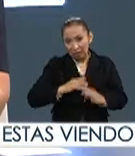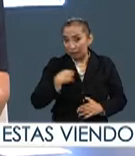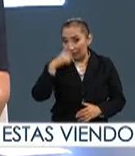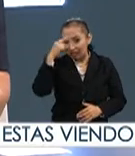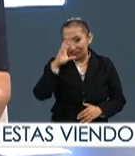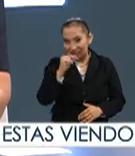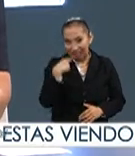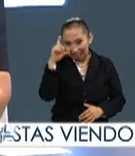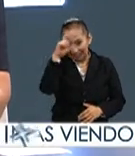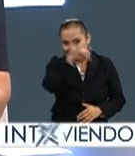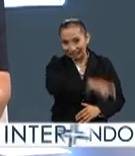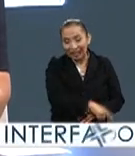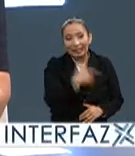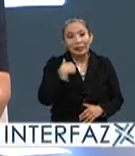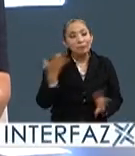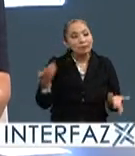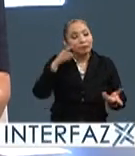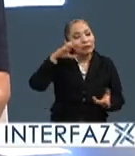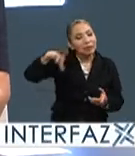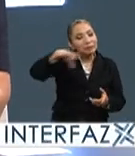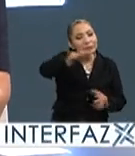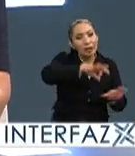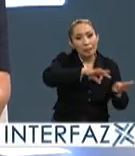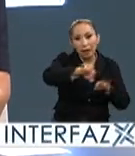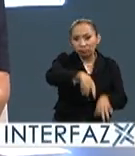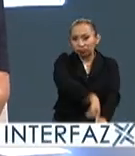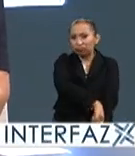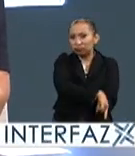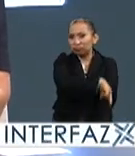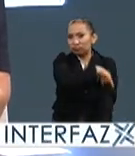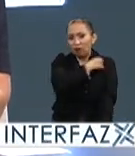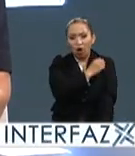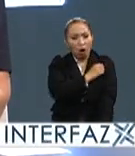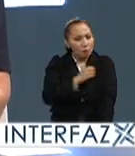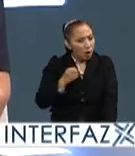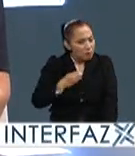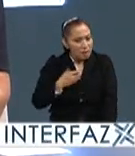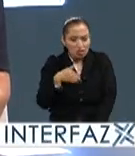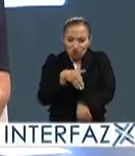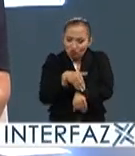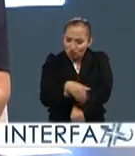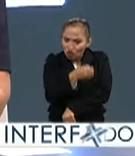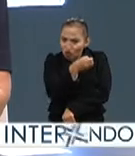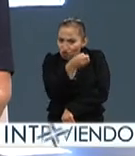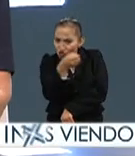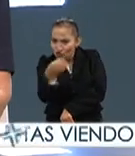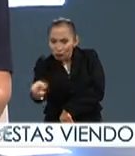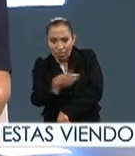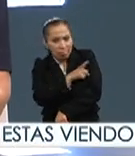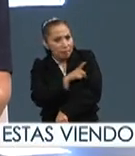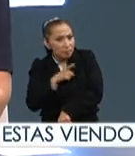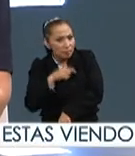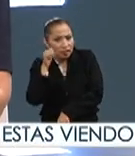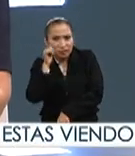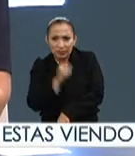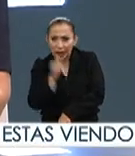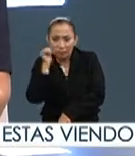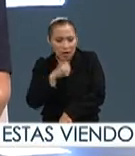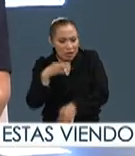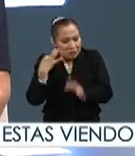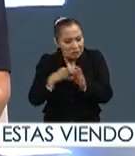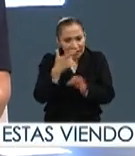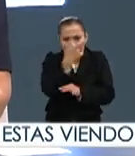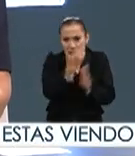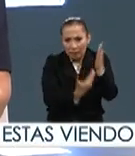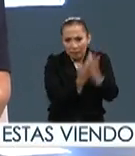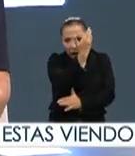fáciles. Los aros de trabajo son largas, el compromiso, la disciplina. Digo, tenemos que presentarnos a las